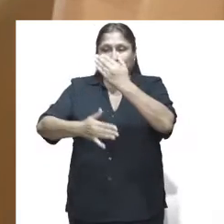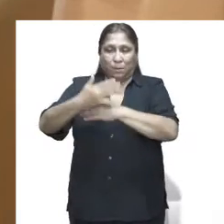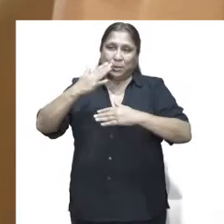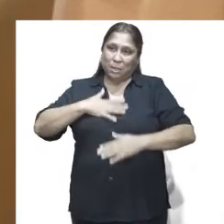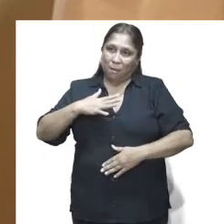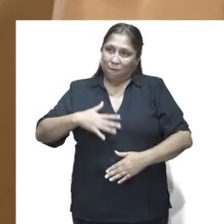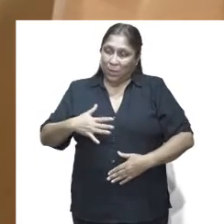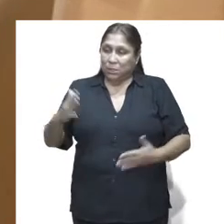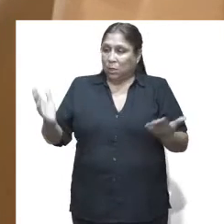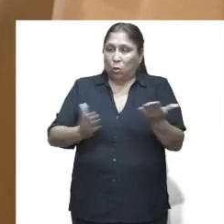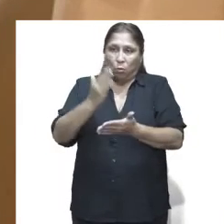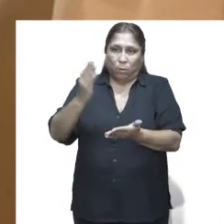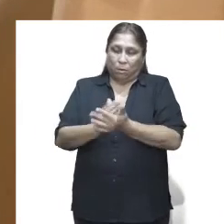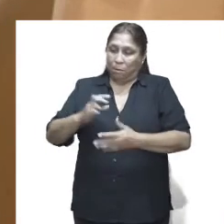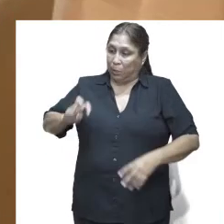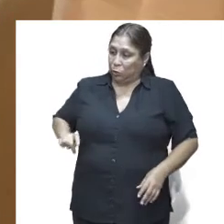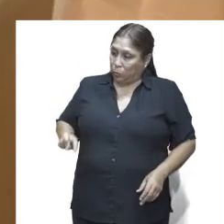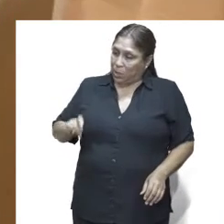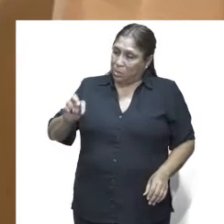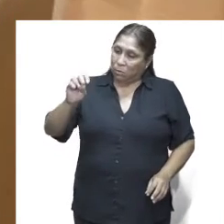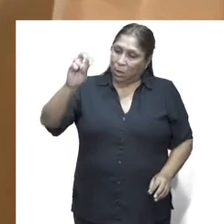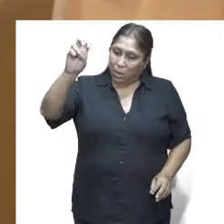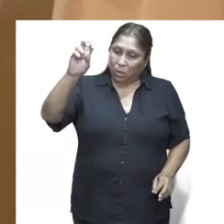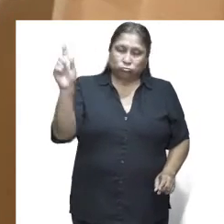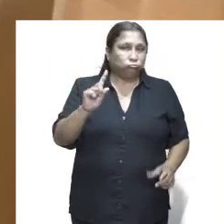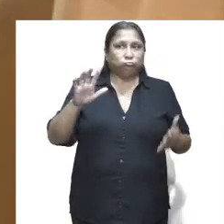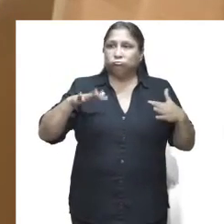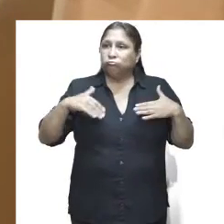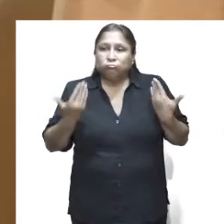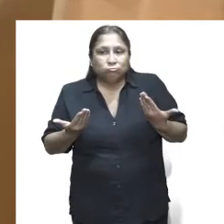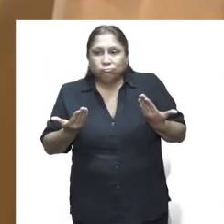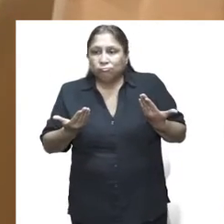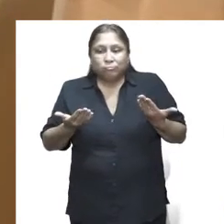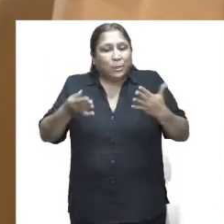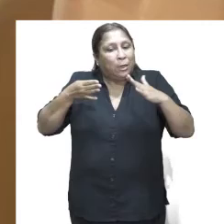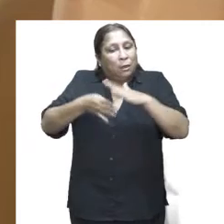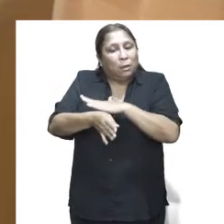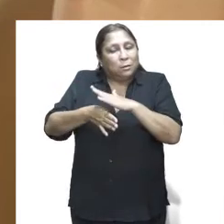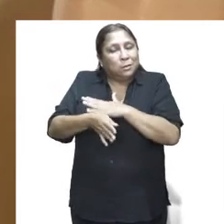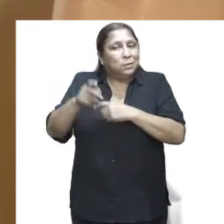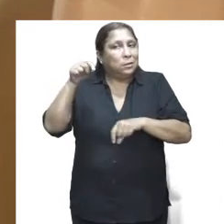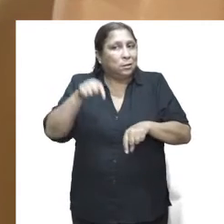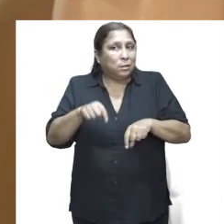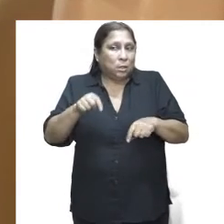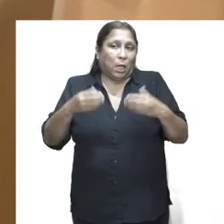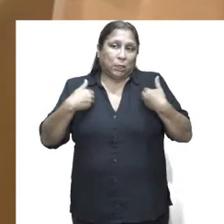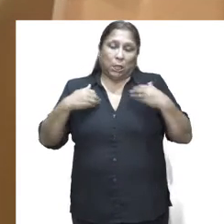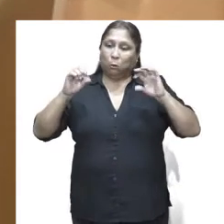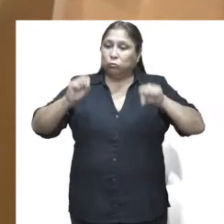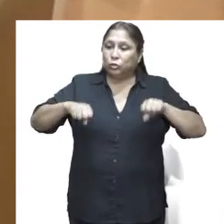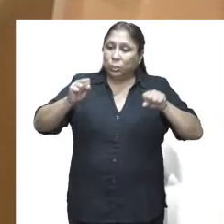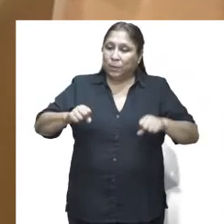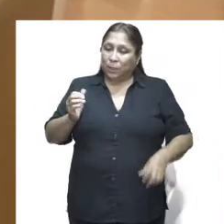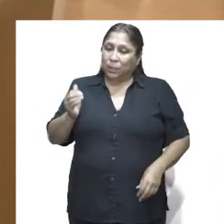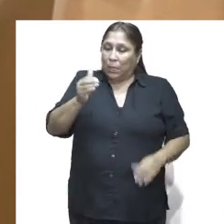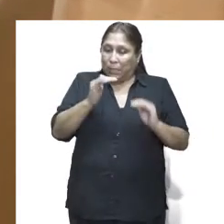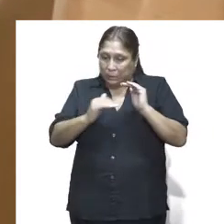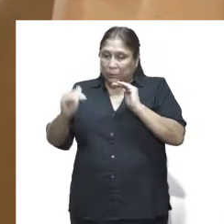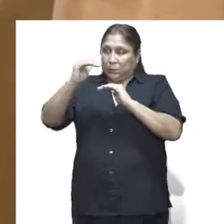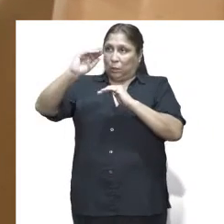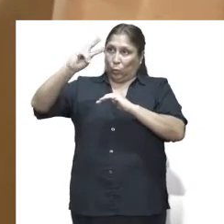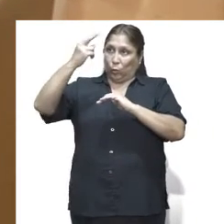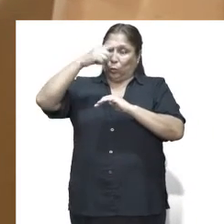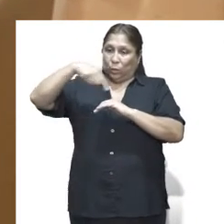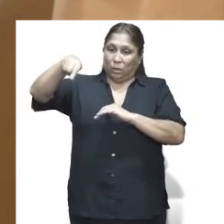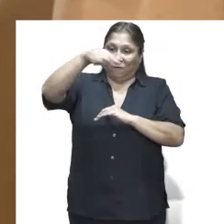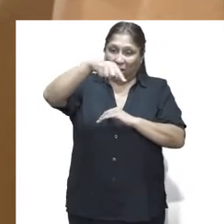problema para subir escaleras no vaya a poder tener la posibilidad de ir al segundo nivel, ¿no? Y